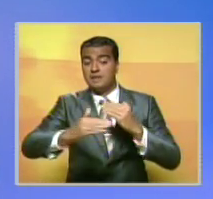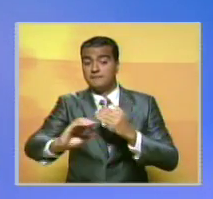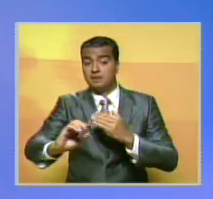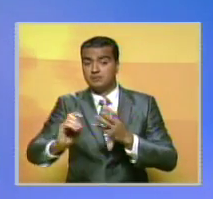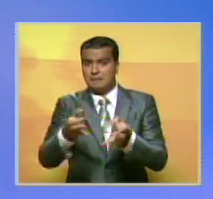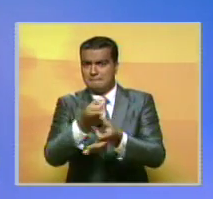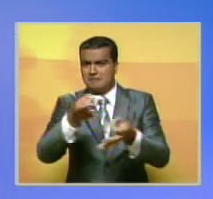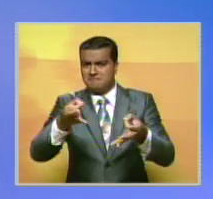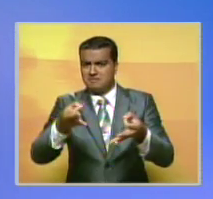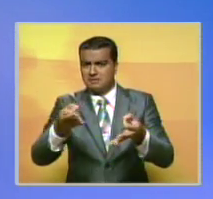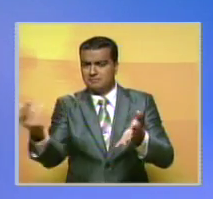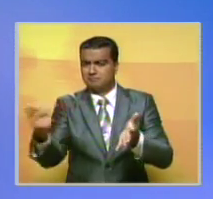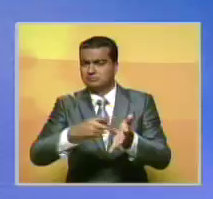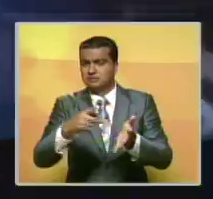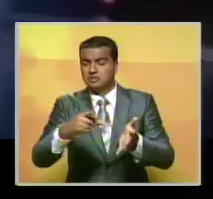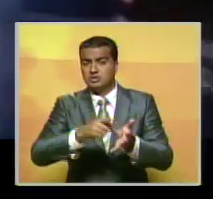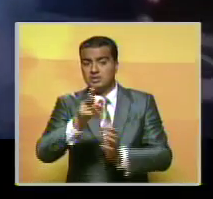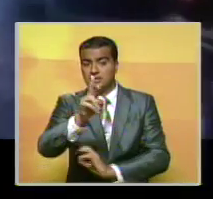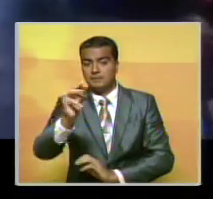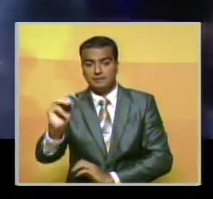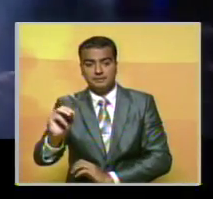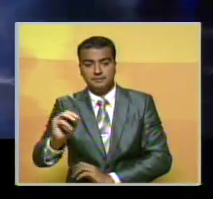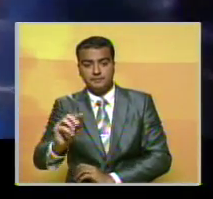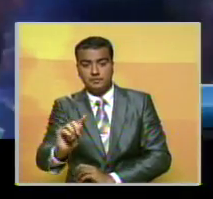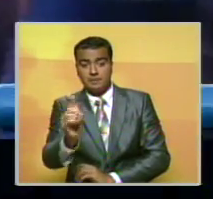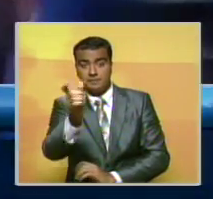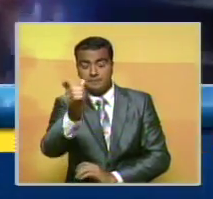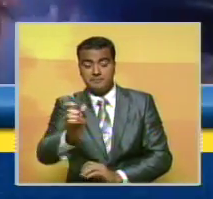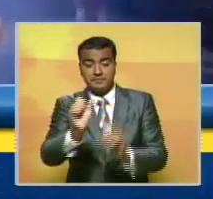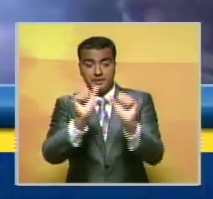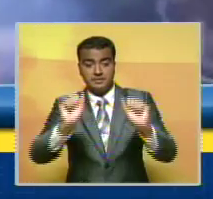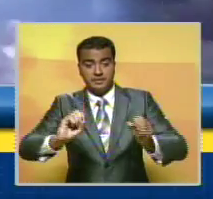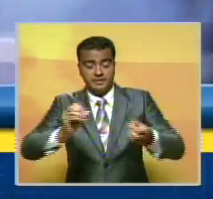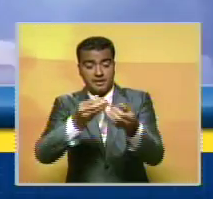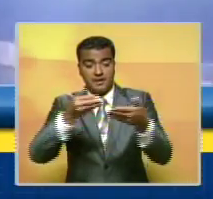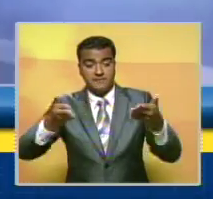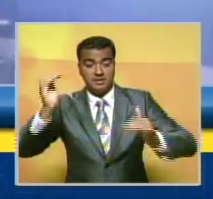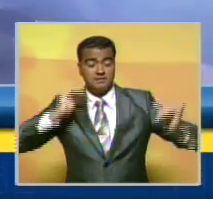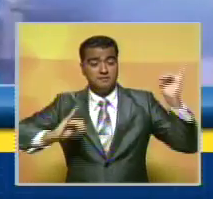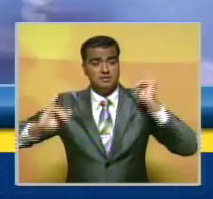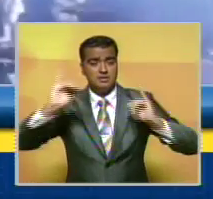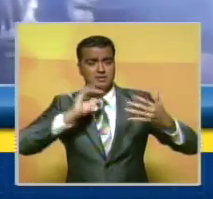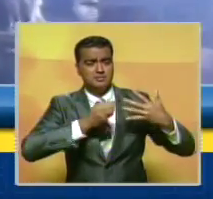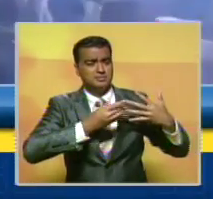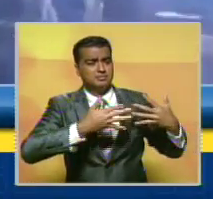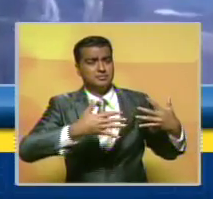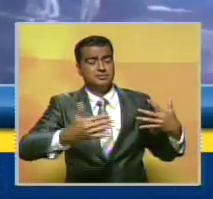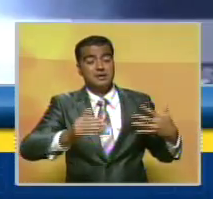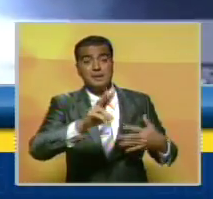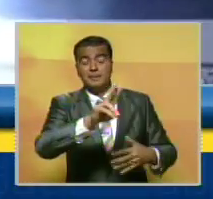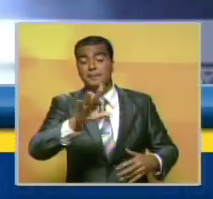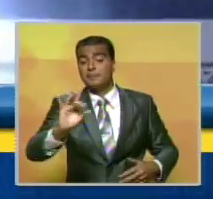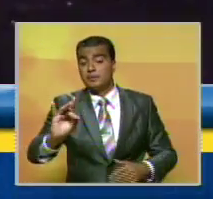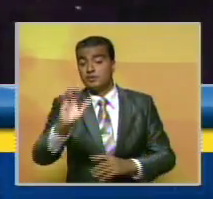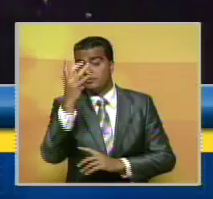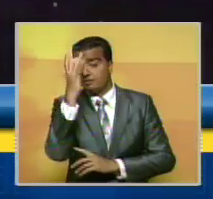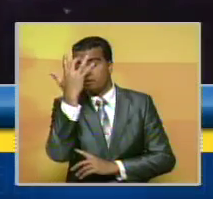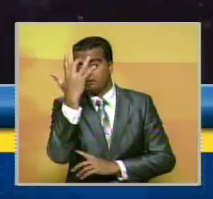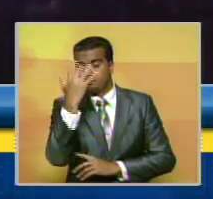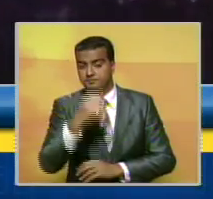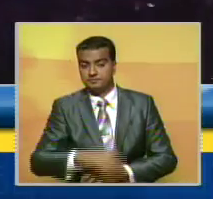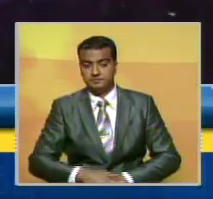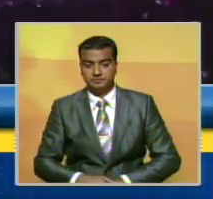candente del astro boricua. Ricky Martin fue el primer artista en abrir este festival que se extenderá hasta el 28 de febrero. El